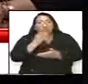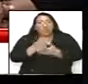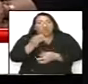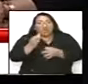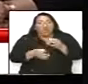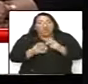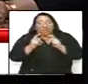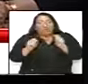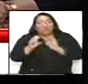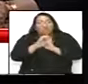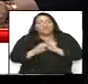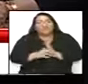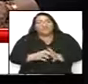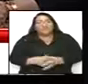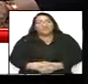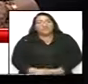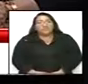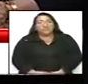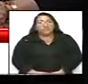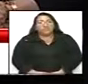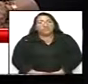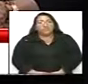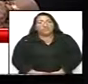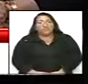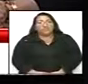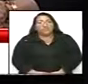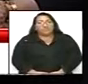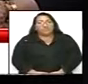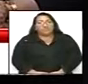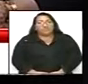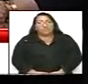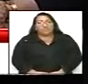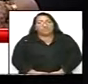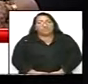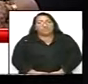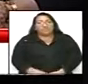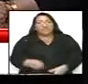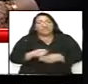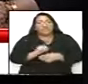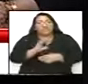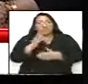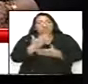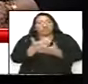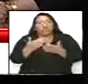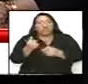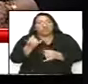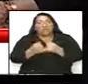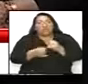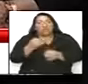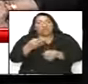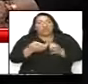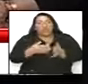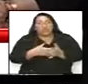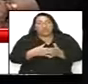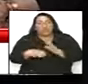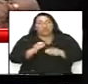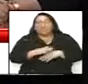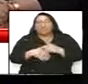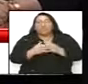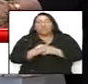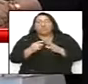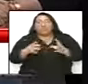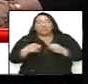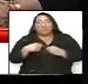del Tribunal Constitucional. El Tribunal Constitucional, en sus considerandos, en la última sentencia, hace toda